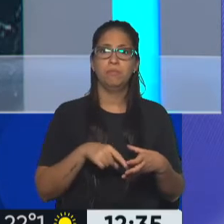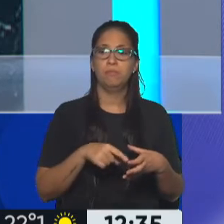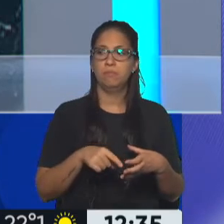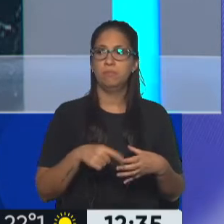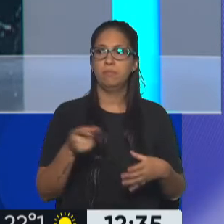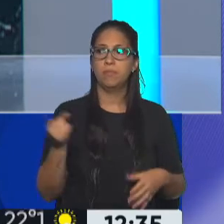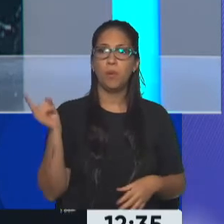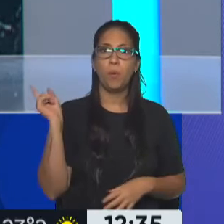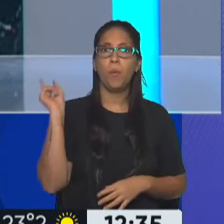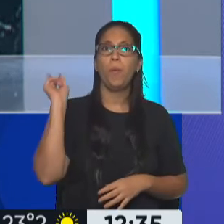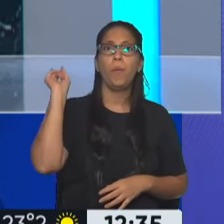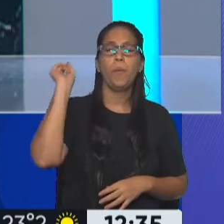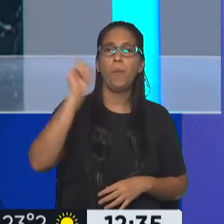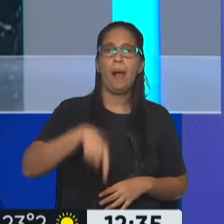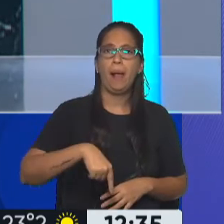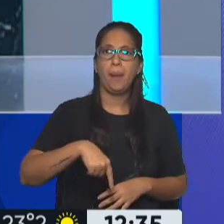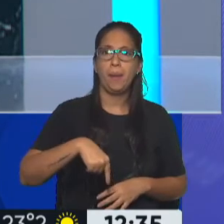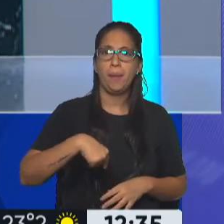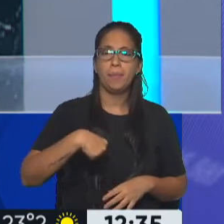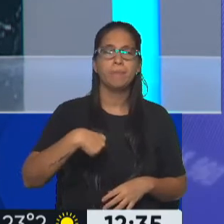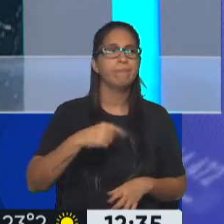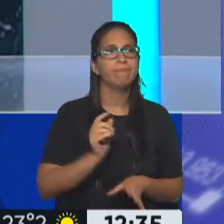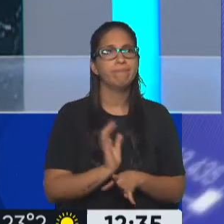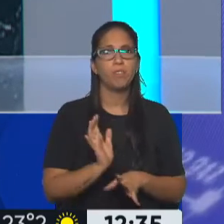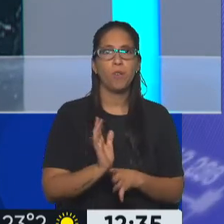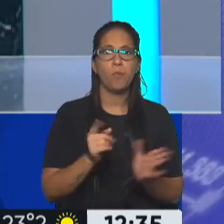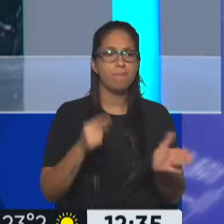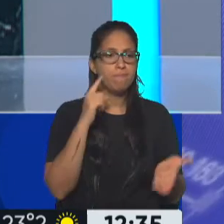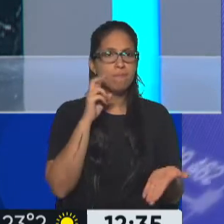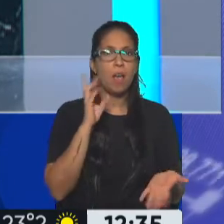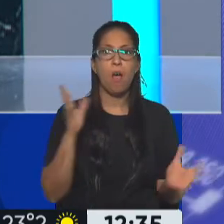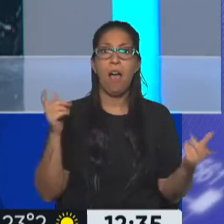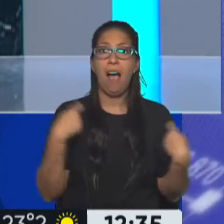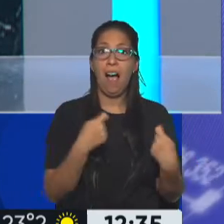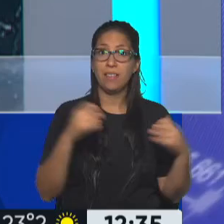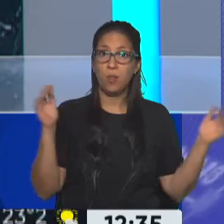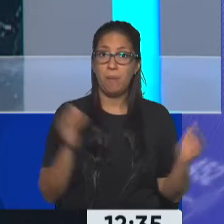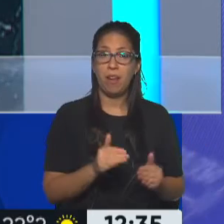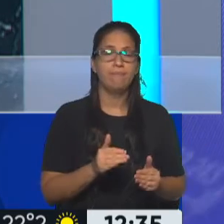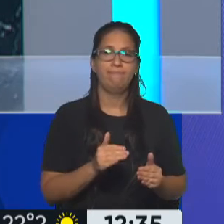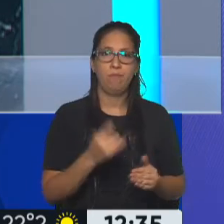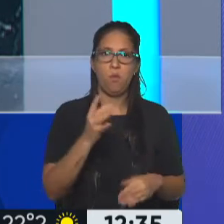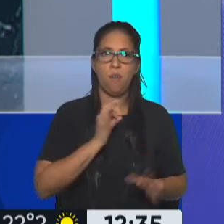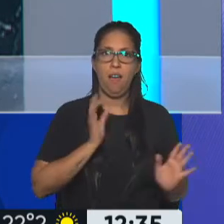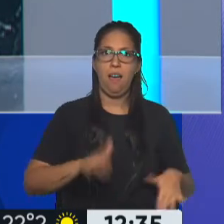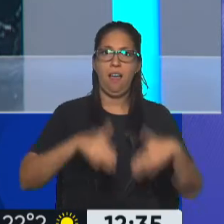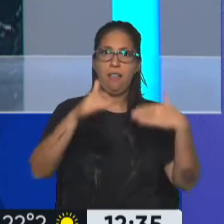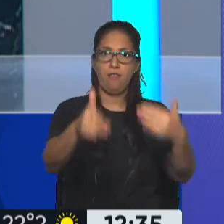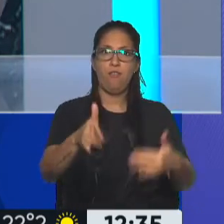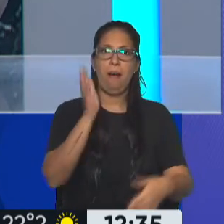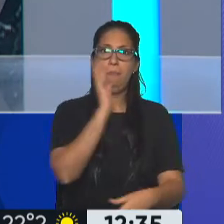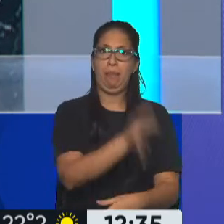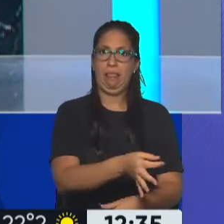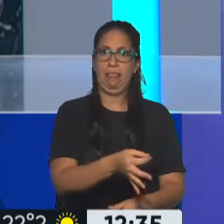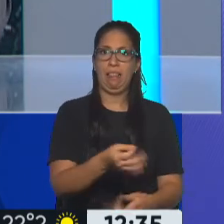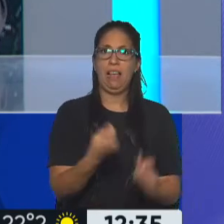va a verlo, no se lo va a ver rápidamente. Va a tener que pasar un año, ¿no es cierto?, 6 meses,